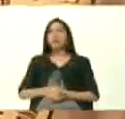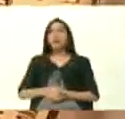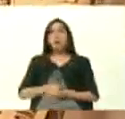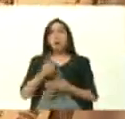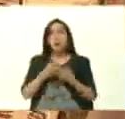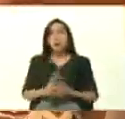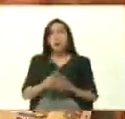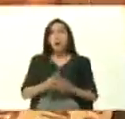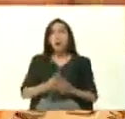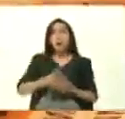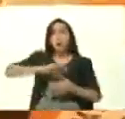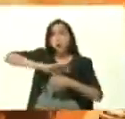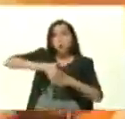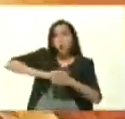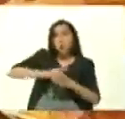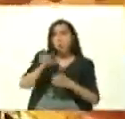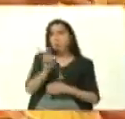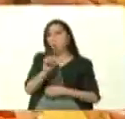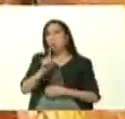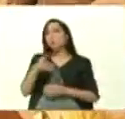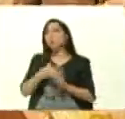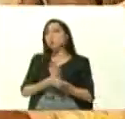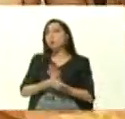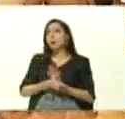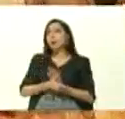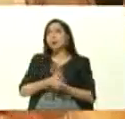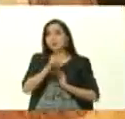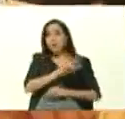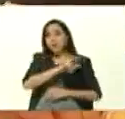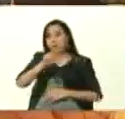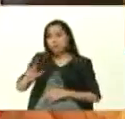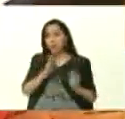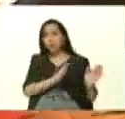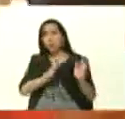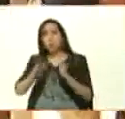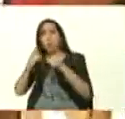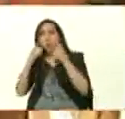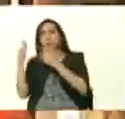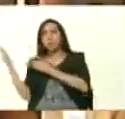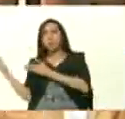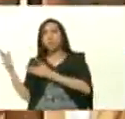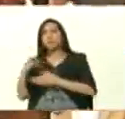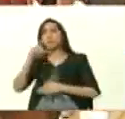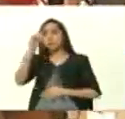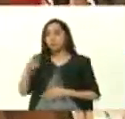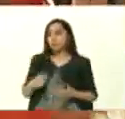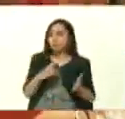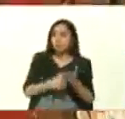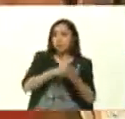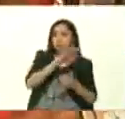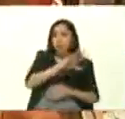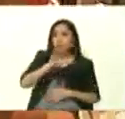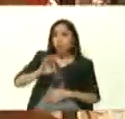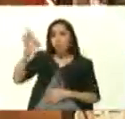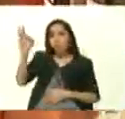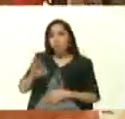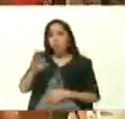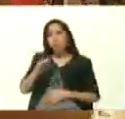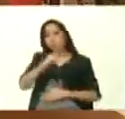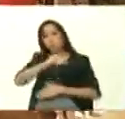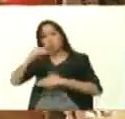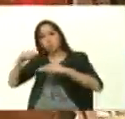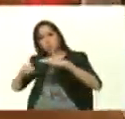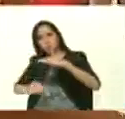en el frasco, viene en 23 porciones y eso abarata el costo en un 50% más por debajo